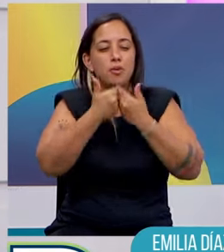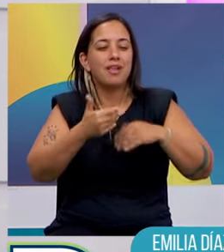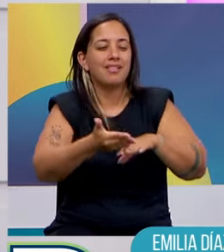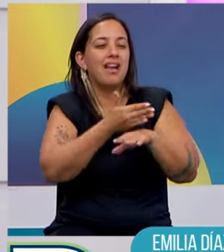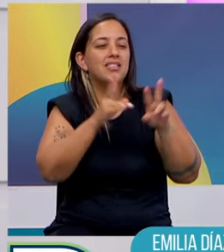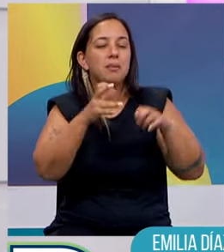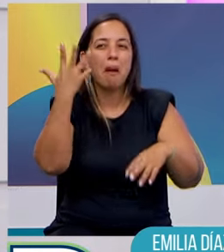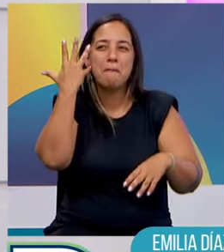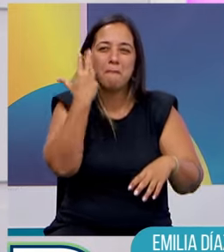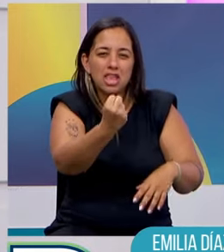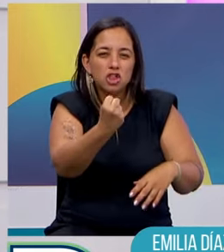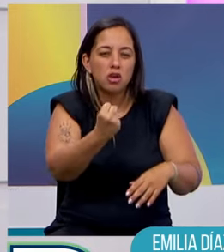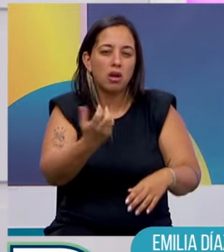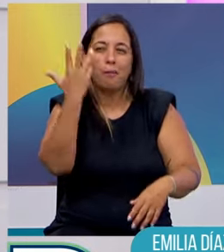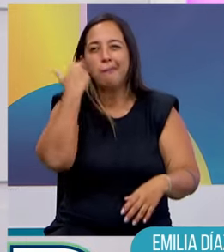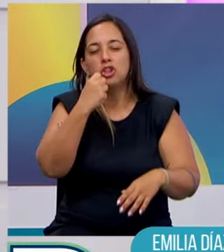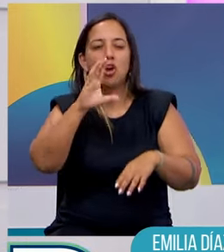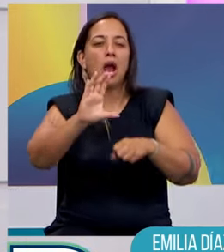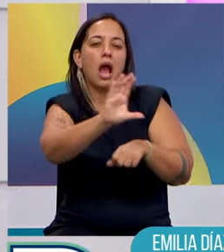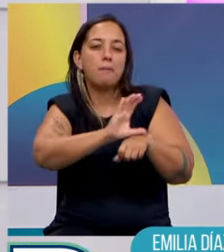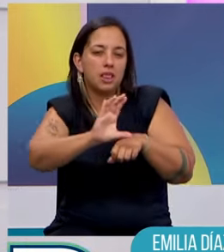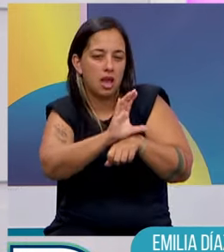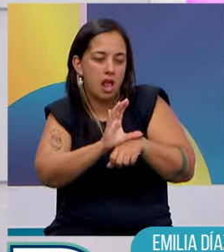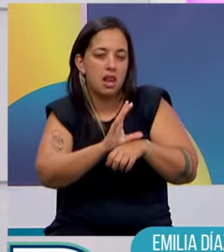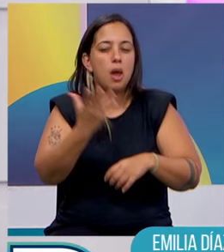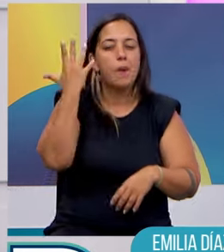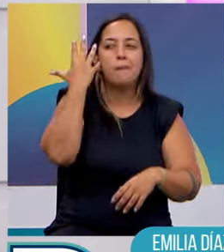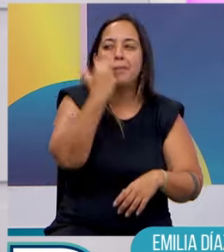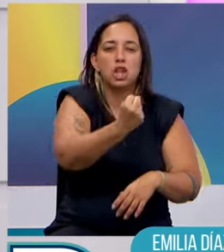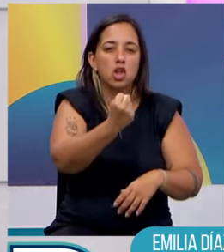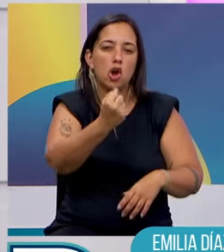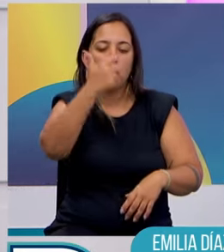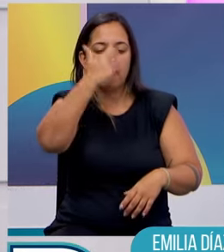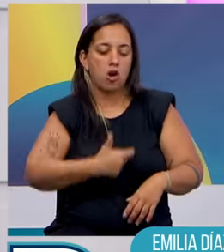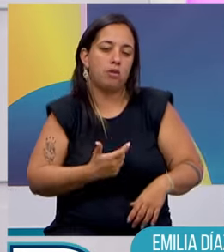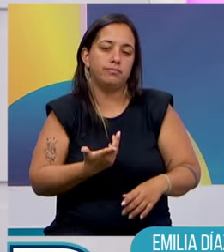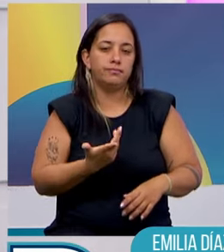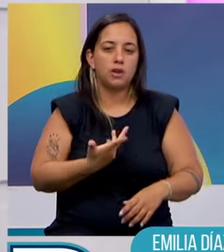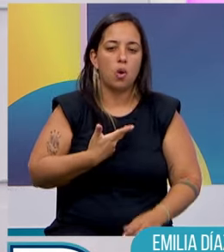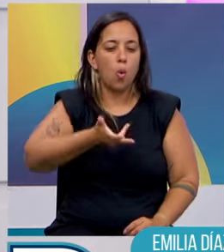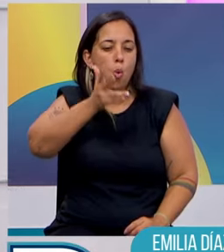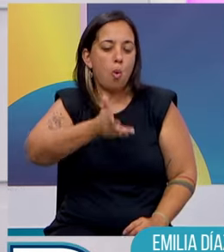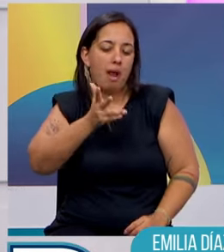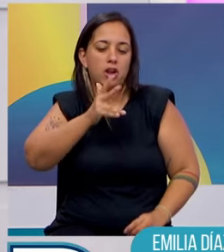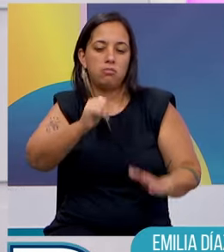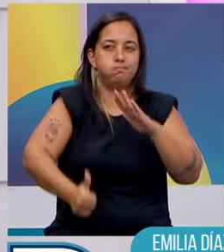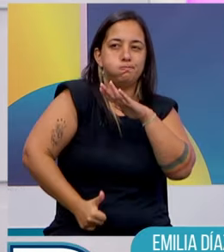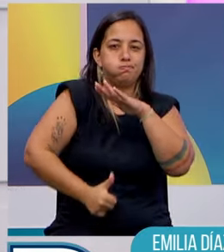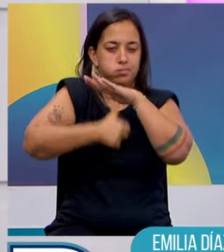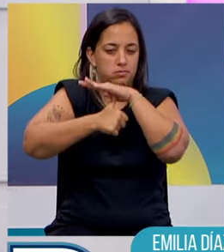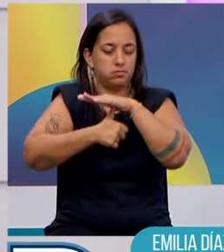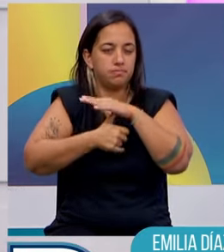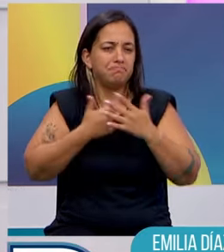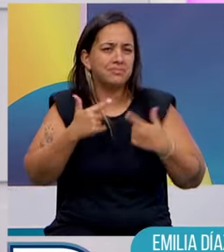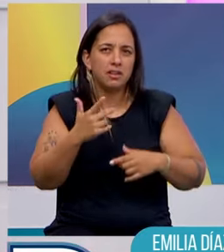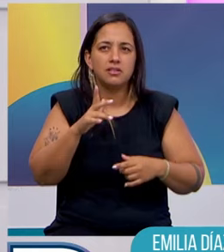bueno, el mito del capital, el mito del hombre, y, por decir el hombre, ¿no? El ser humano en el centro del mundo, tener como